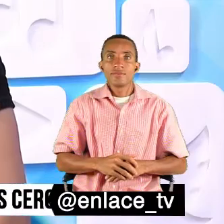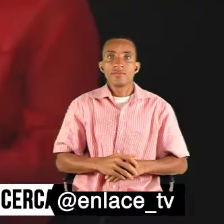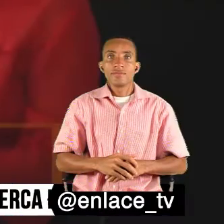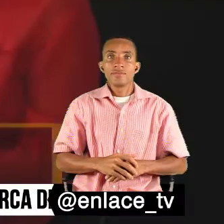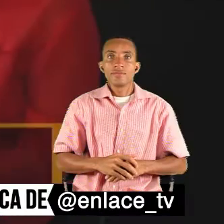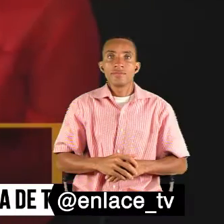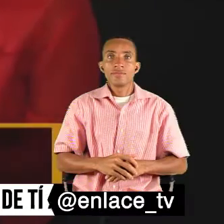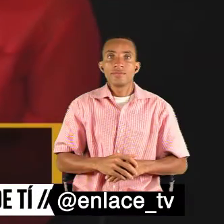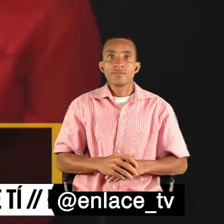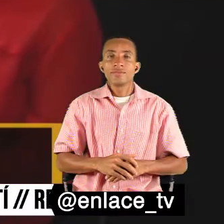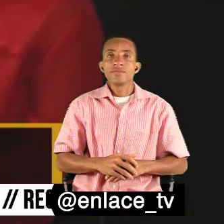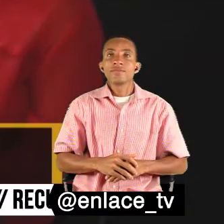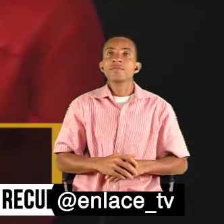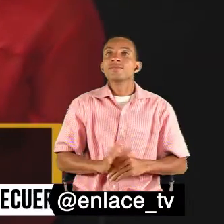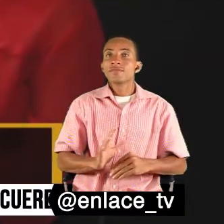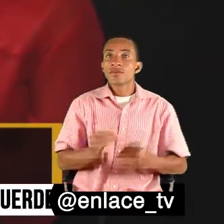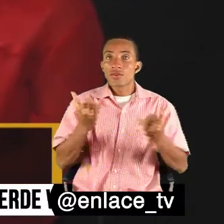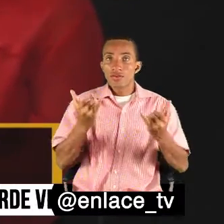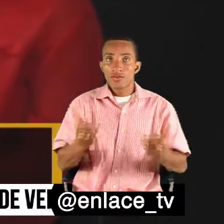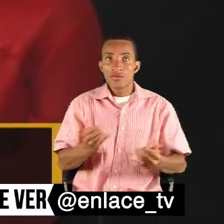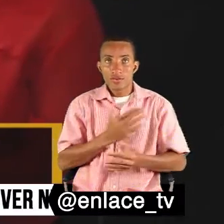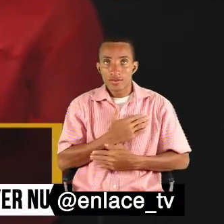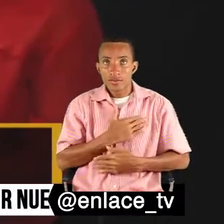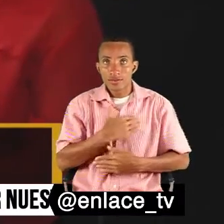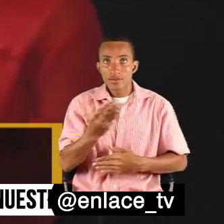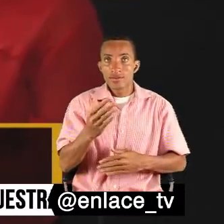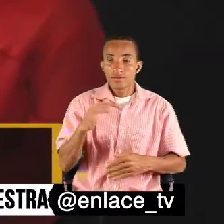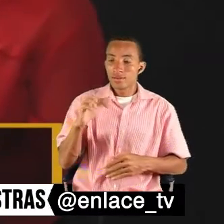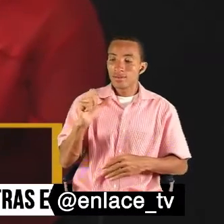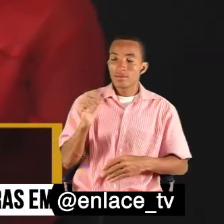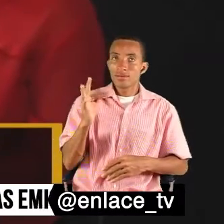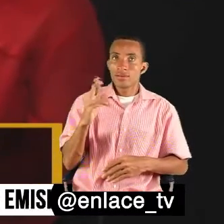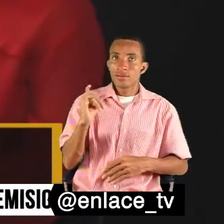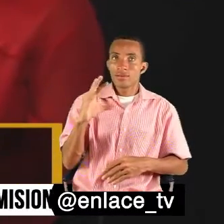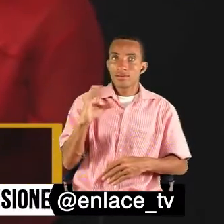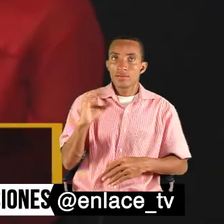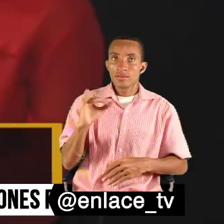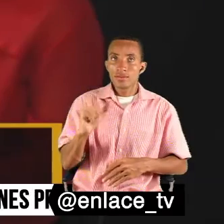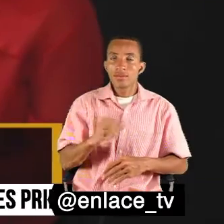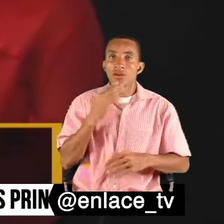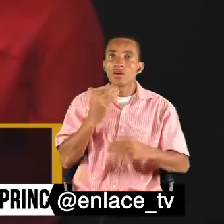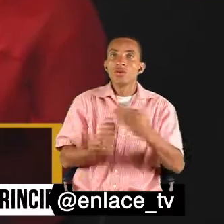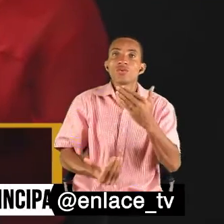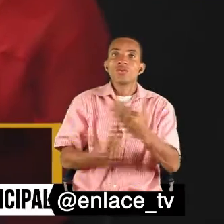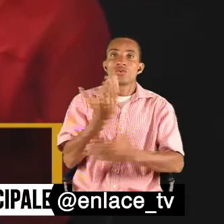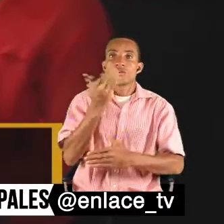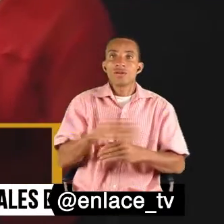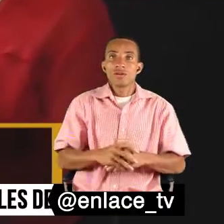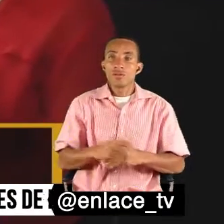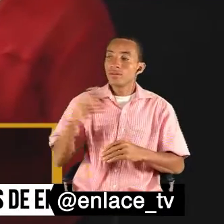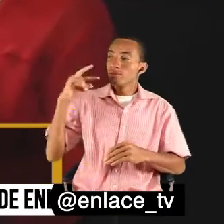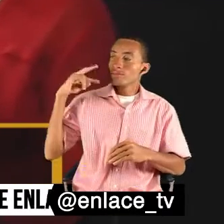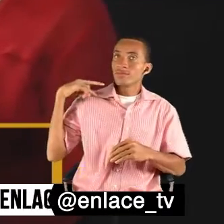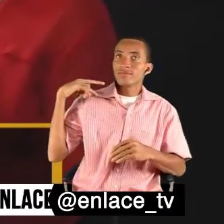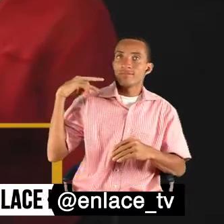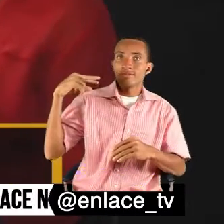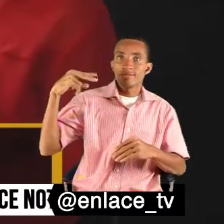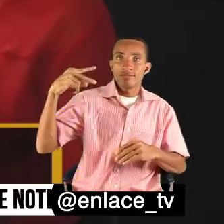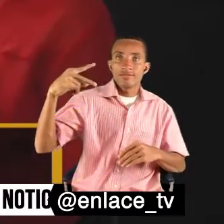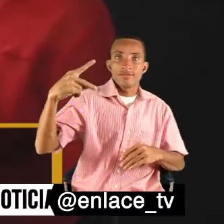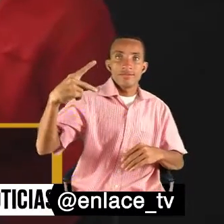Grato es poder saludar a esta hora a Patricia Elena Fierro Vitola, que nos presenta su nueva publicación Metamorfosis, de muy